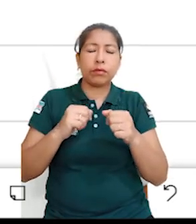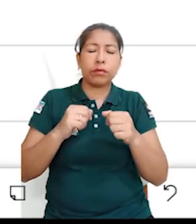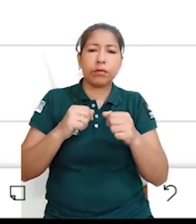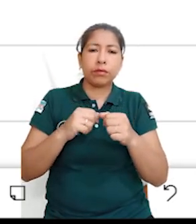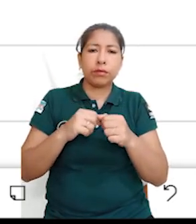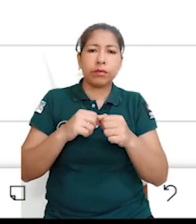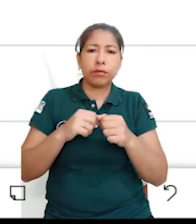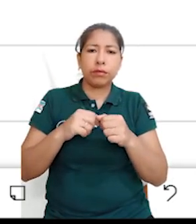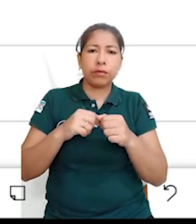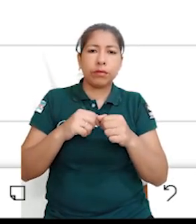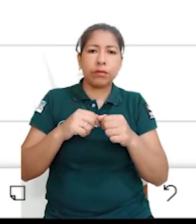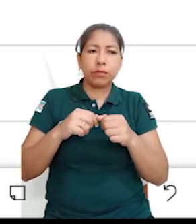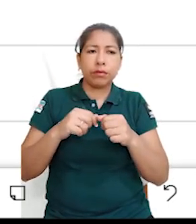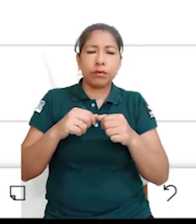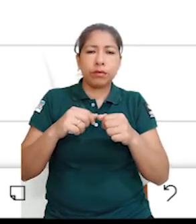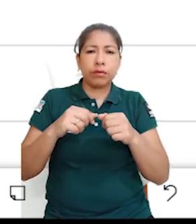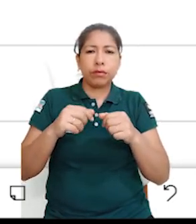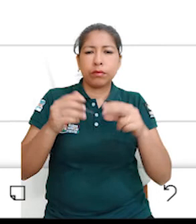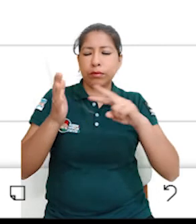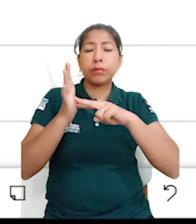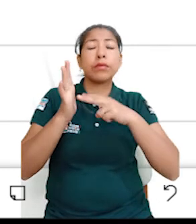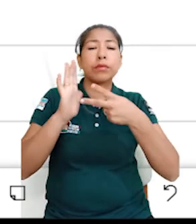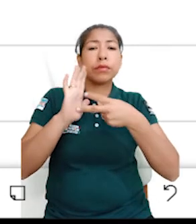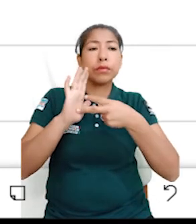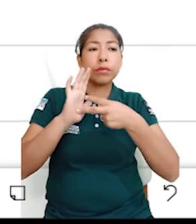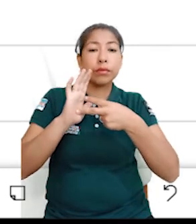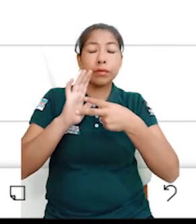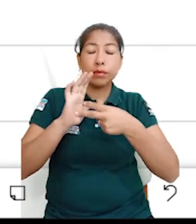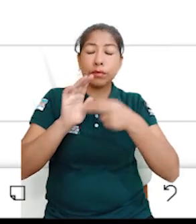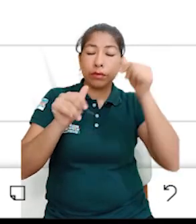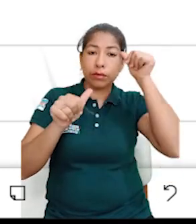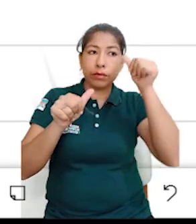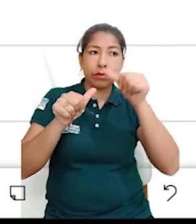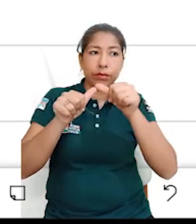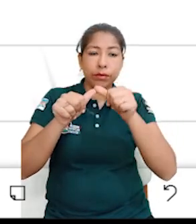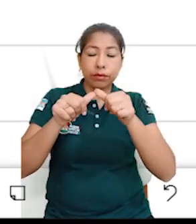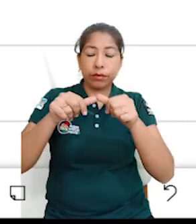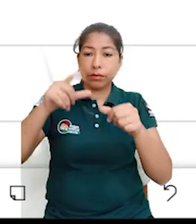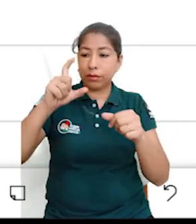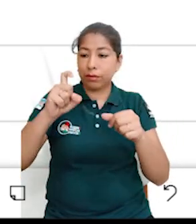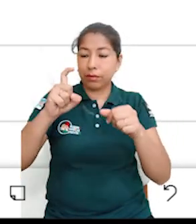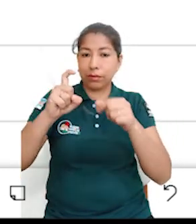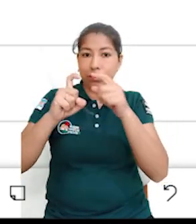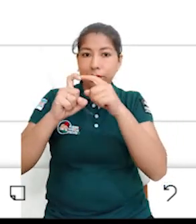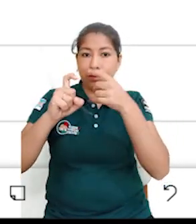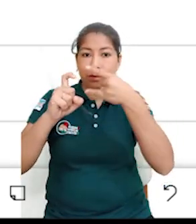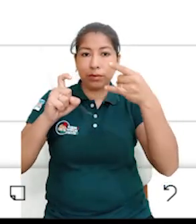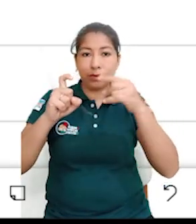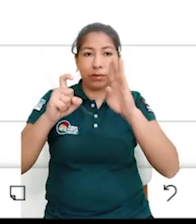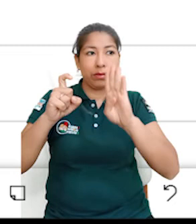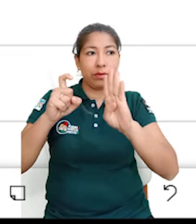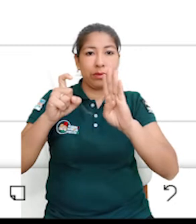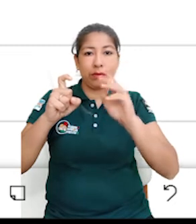otro. Por definición de logaritmo, el argumento x es igual a la base elevada al